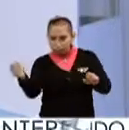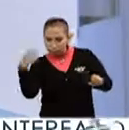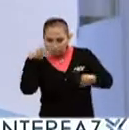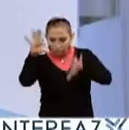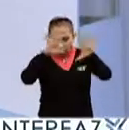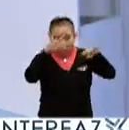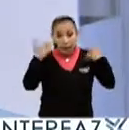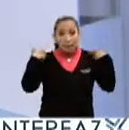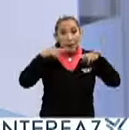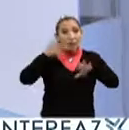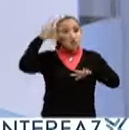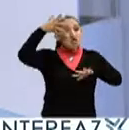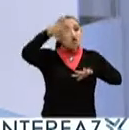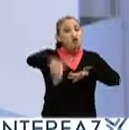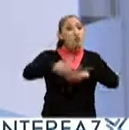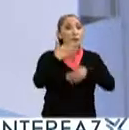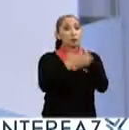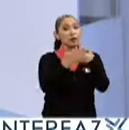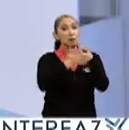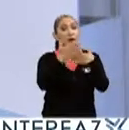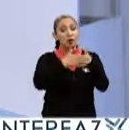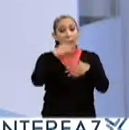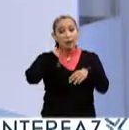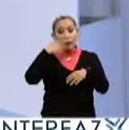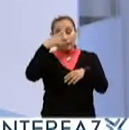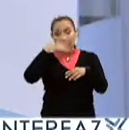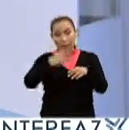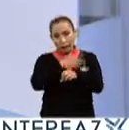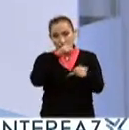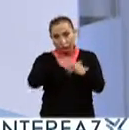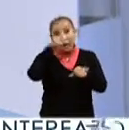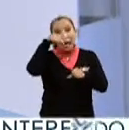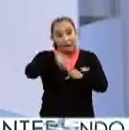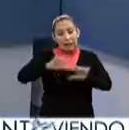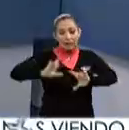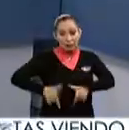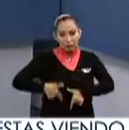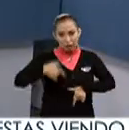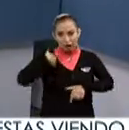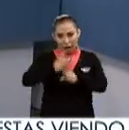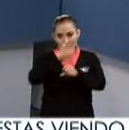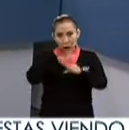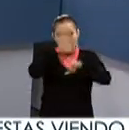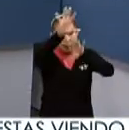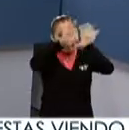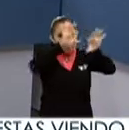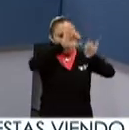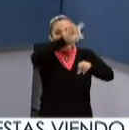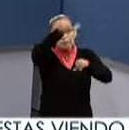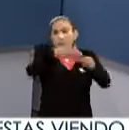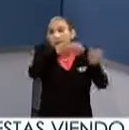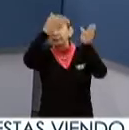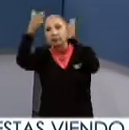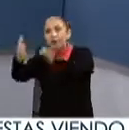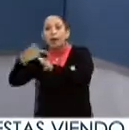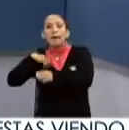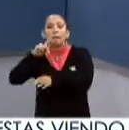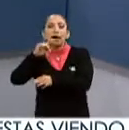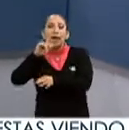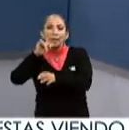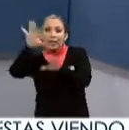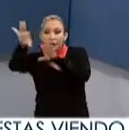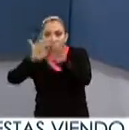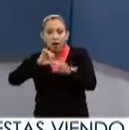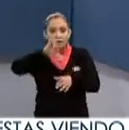van a estar representando en los próximos nacionales. De aquí van a salir los campeones nacionales y después sigue el proceso